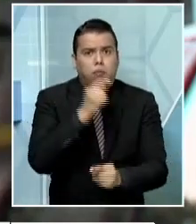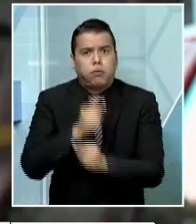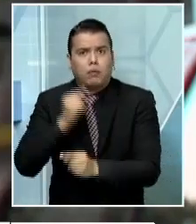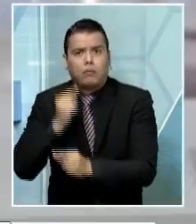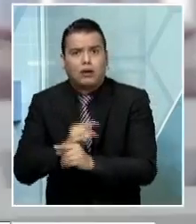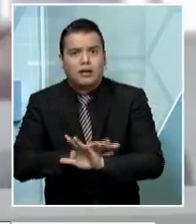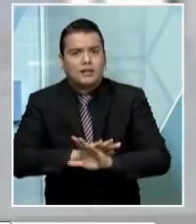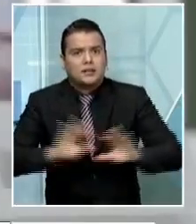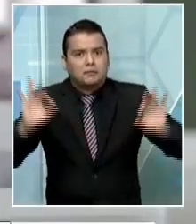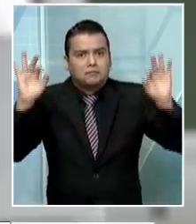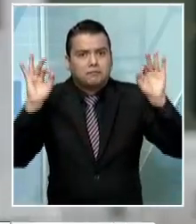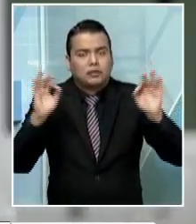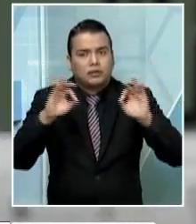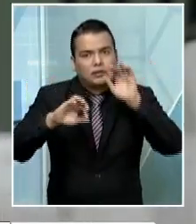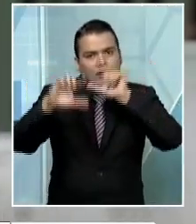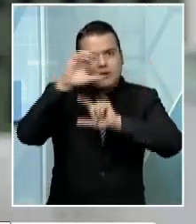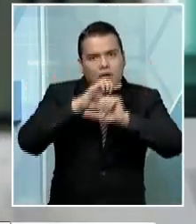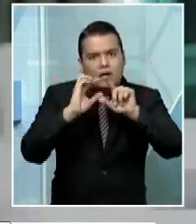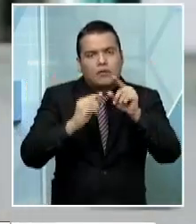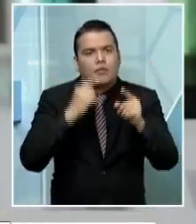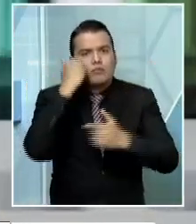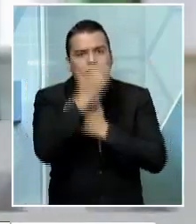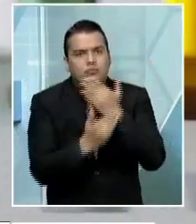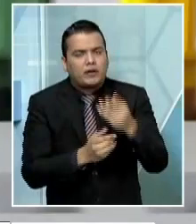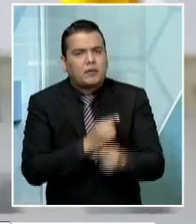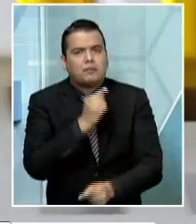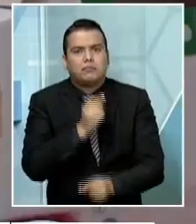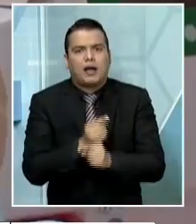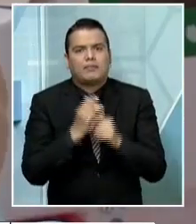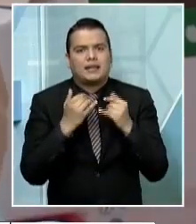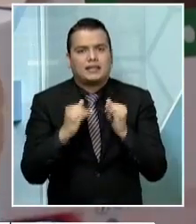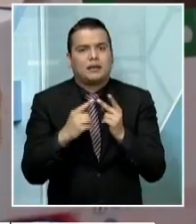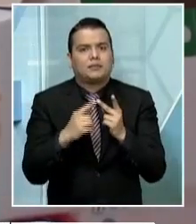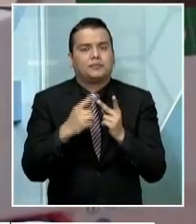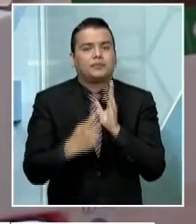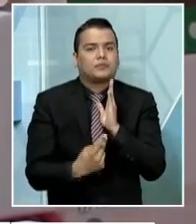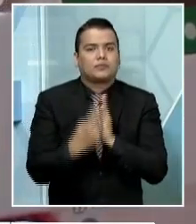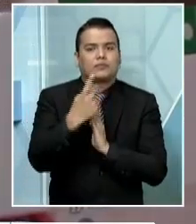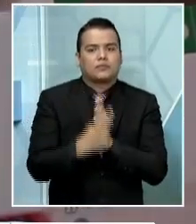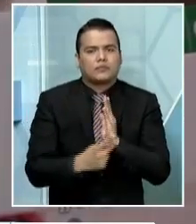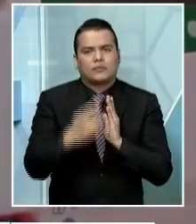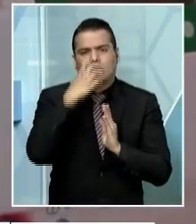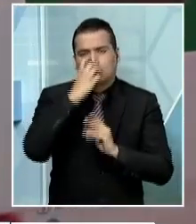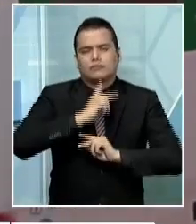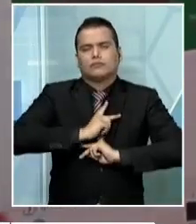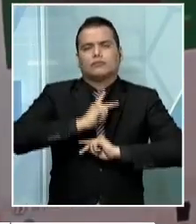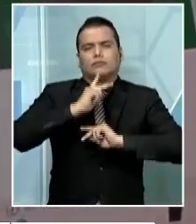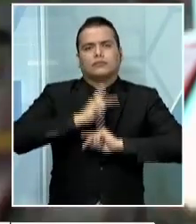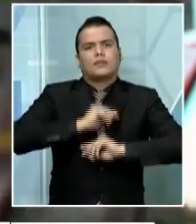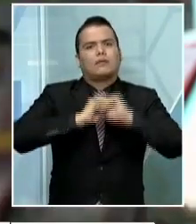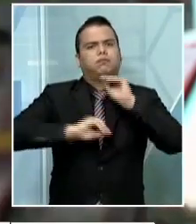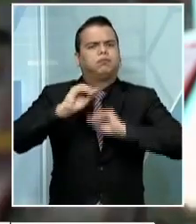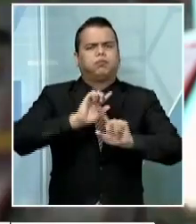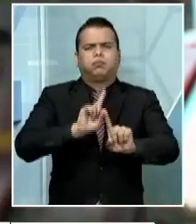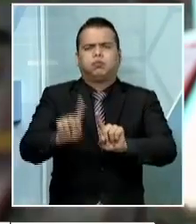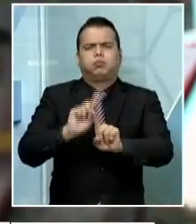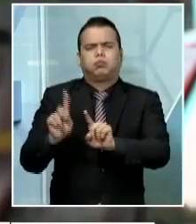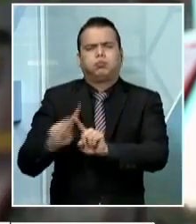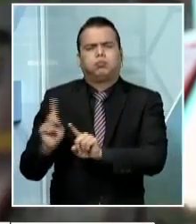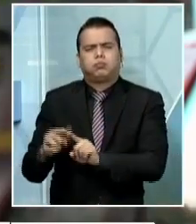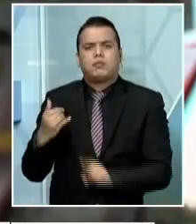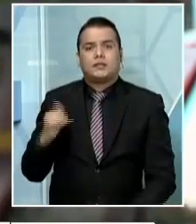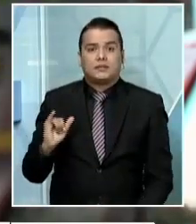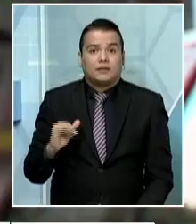del tema de laboratorios y los proyectos de respiradores artificiales. En ese momento es